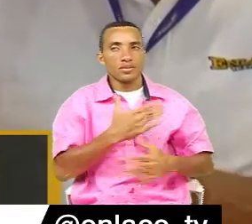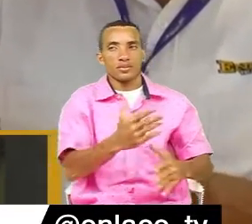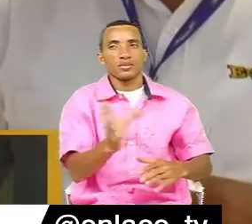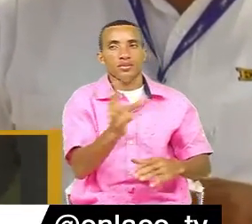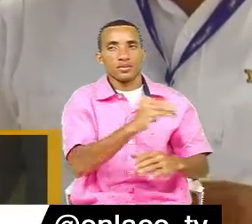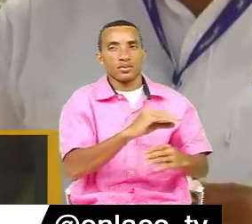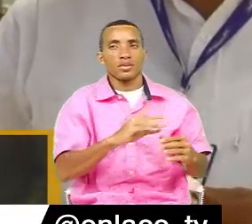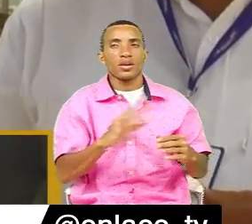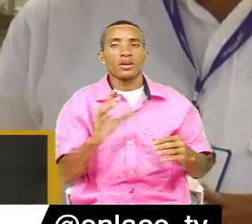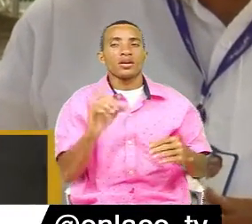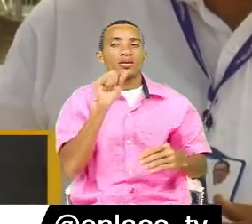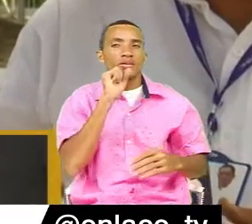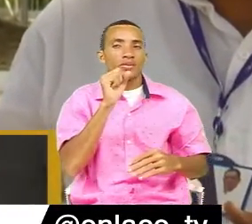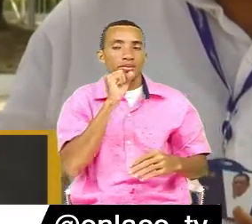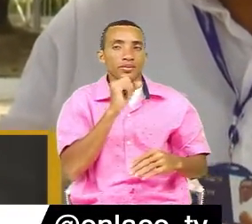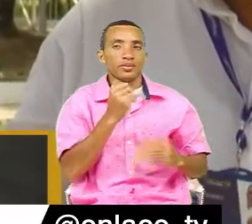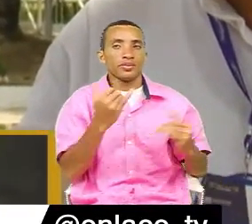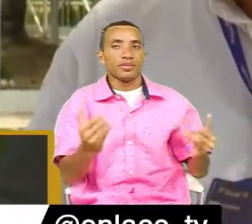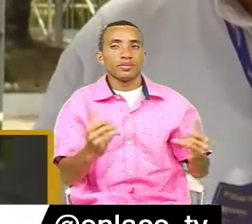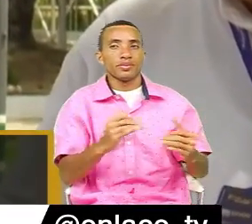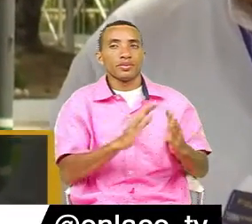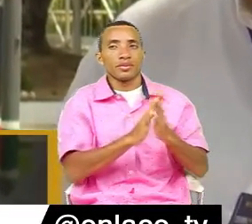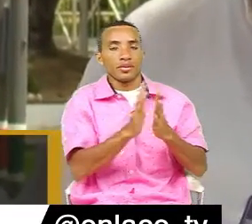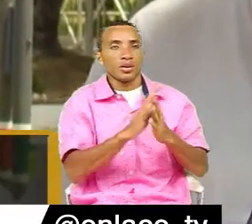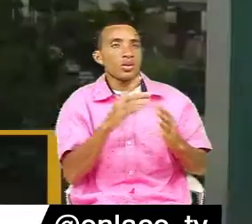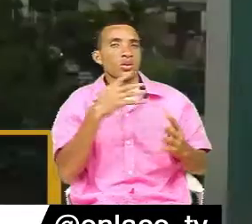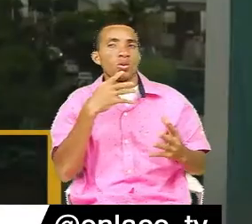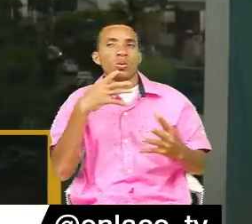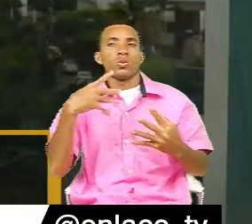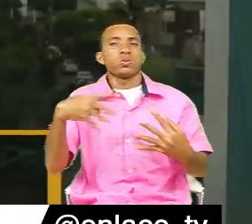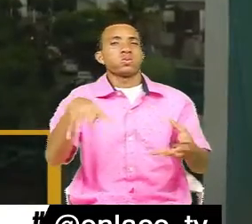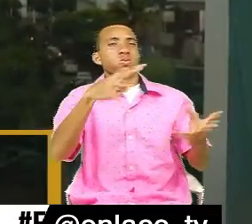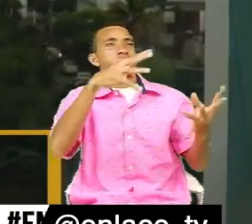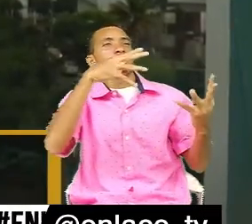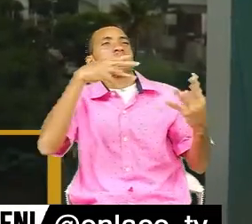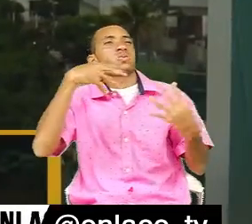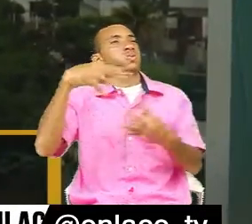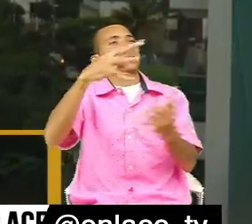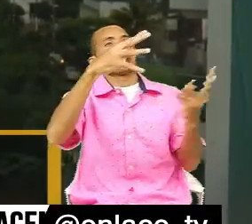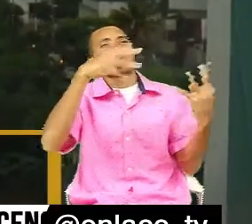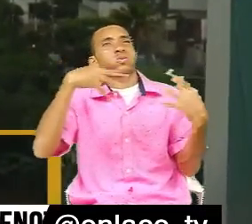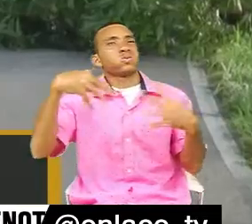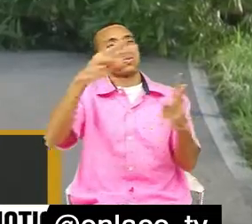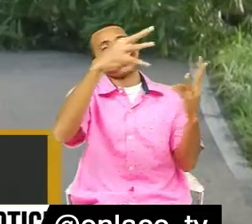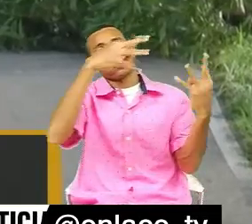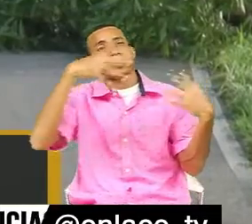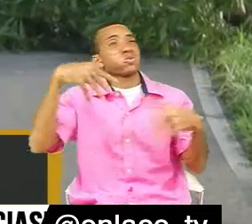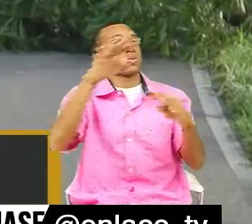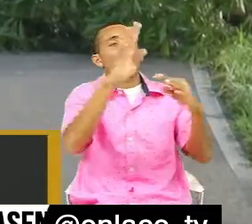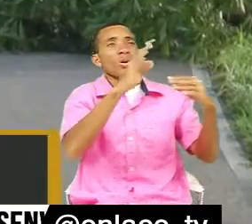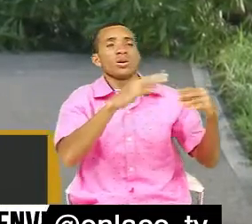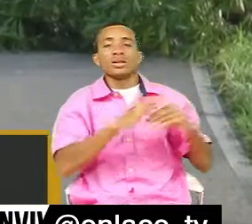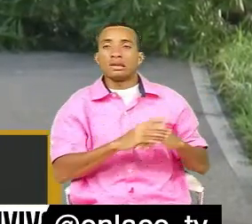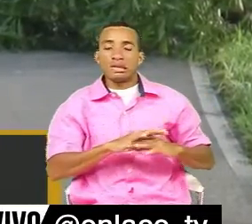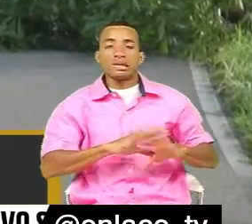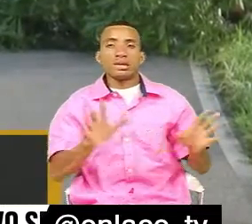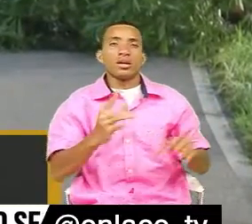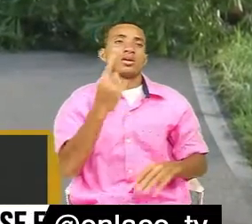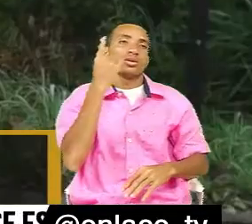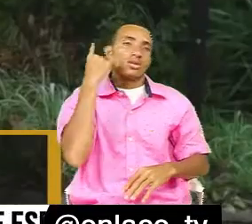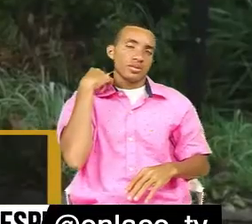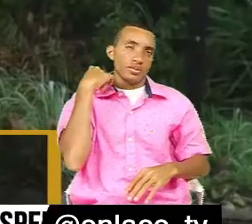barranqueña. A raíz de los fuertes vientos causados la noche anterior, hemos atendido 6